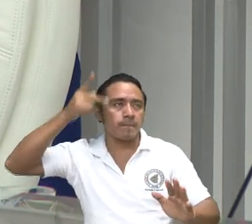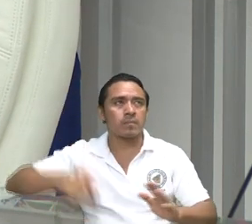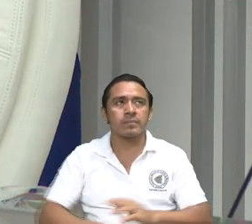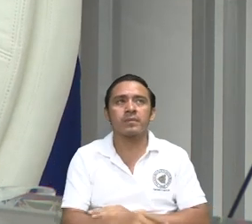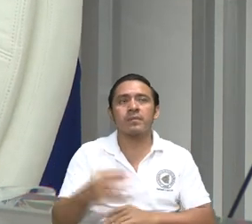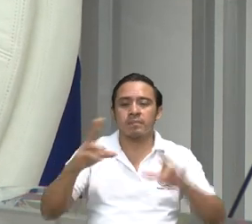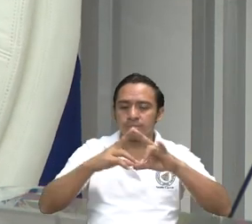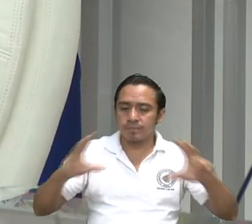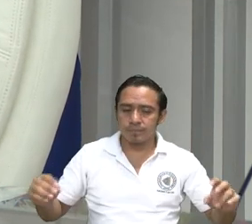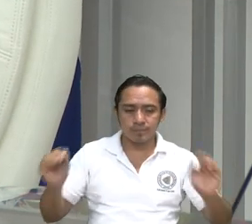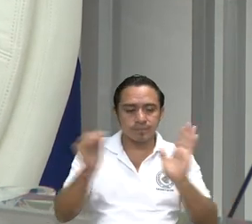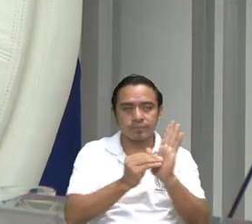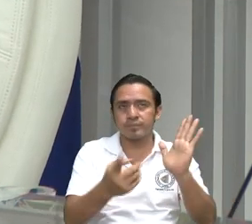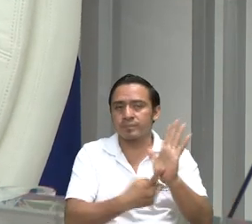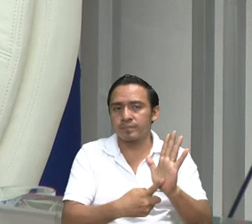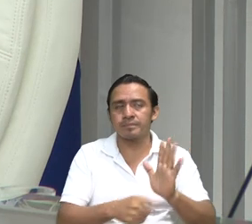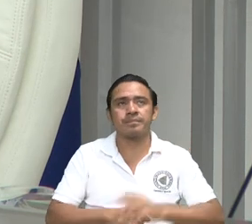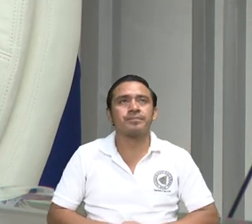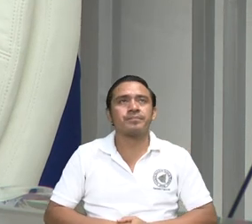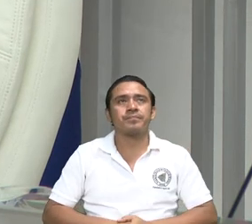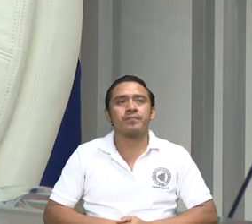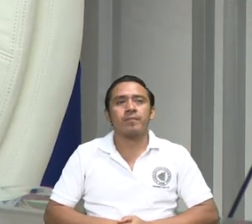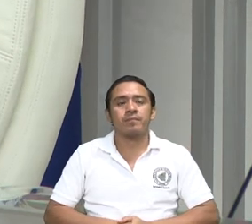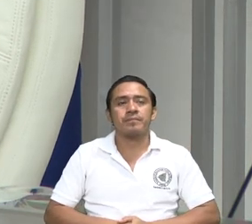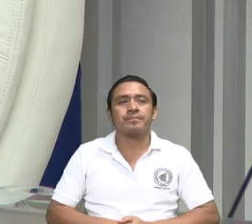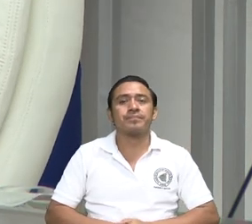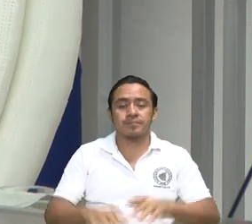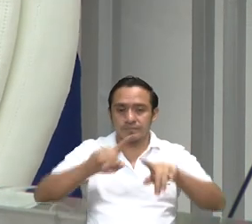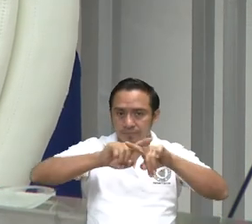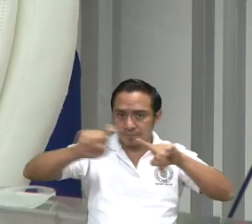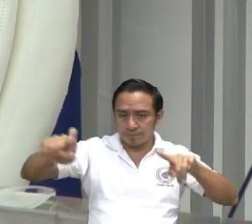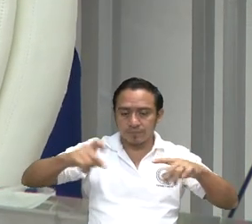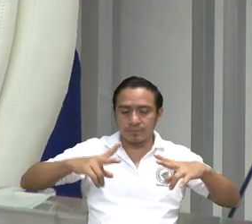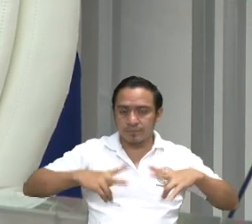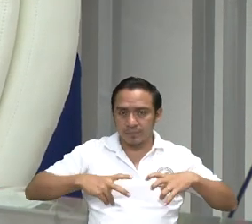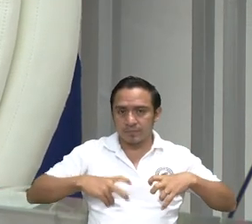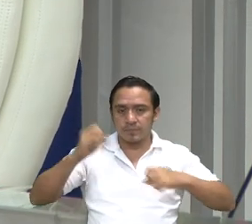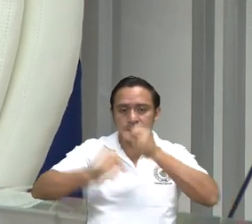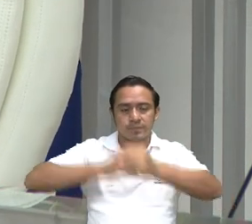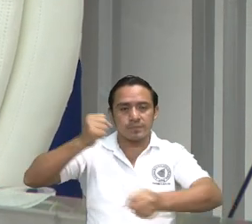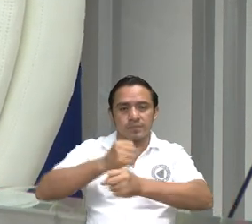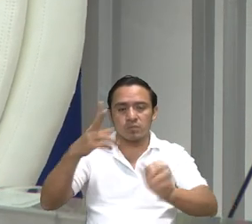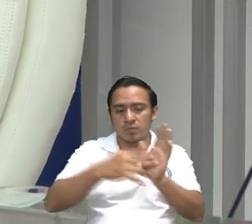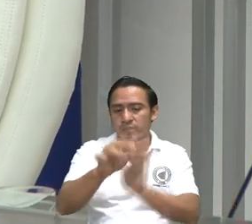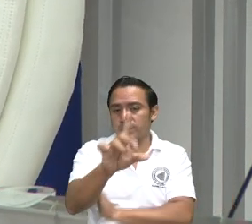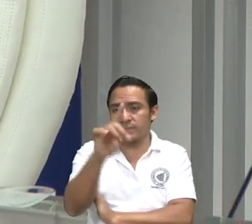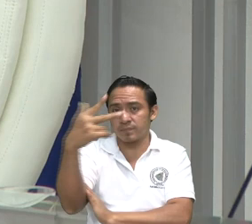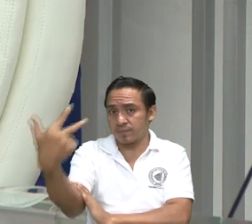de la República de Nicaragua. En el mes de abril del año 2018,